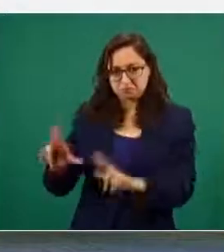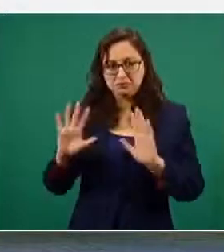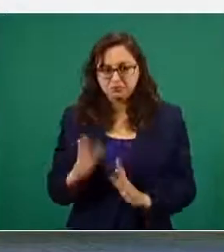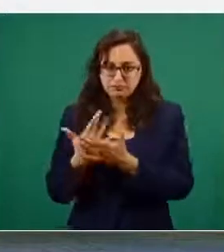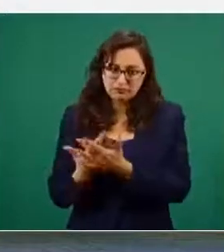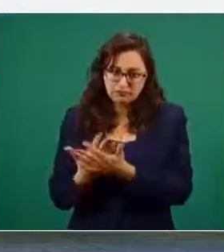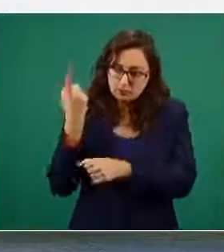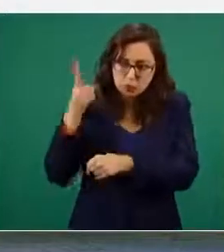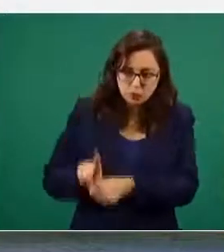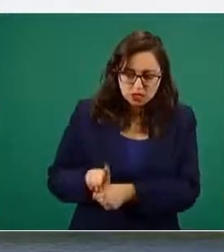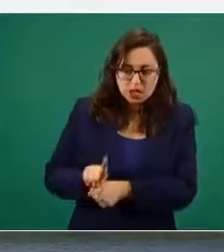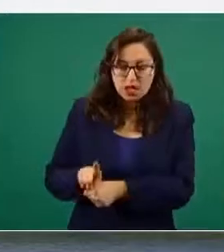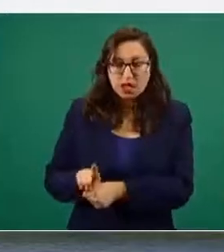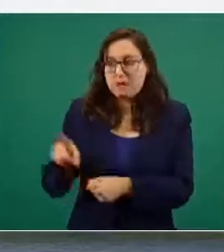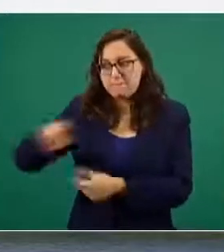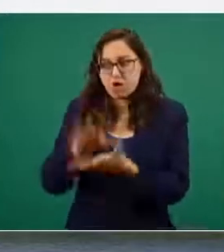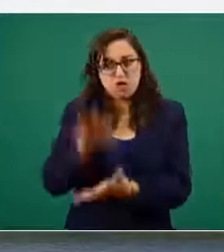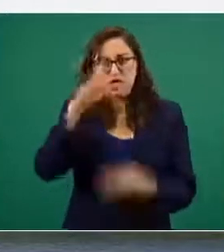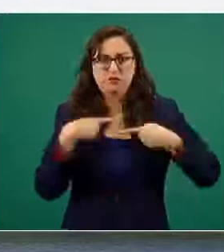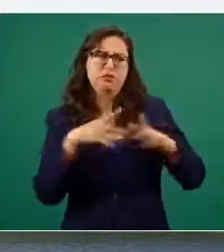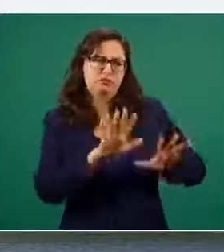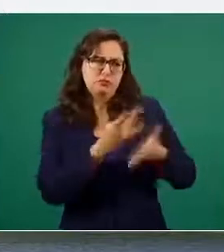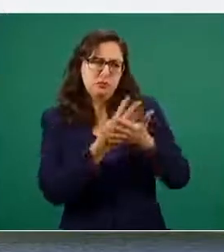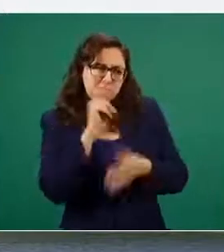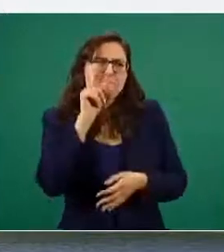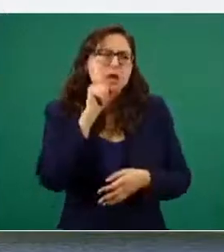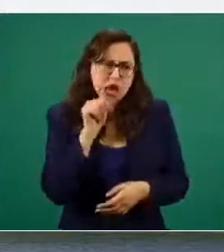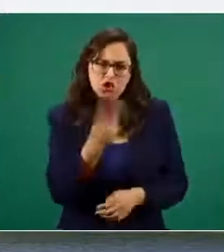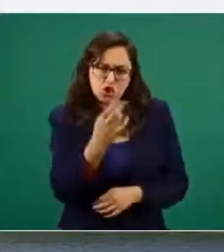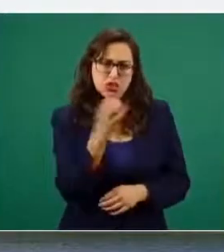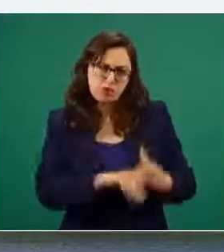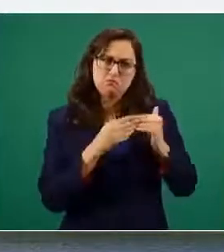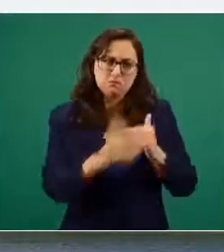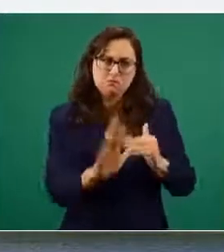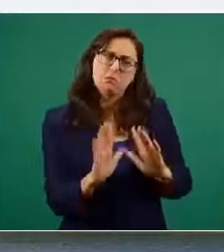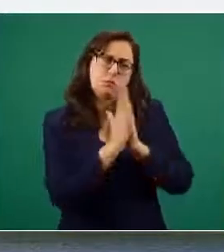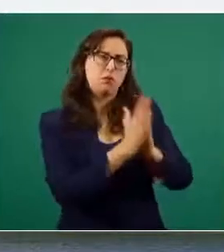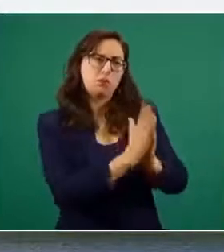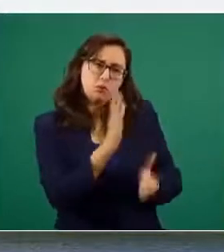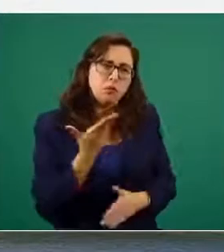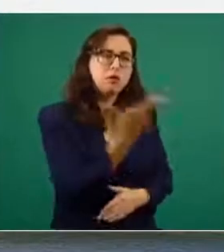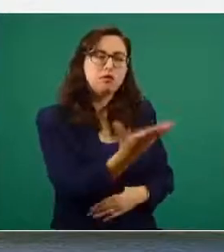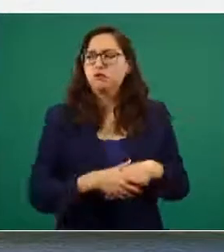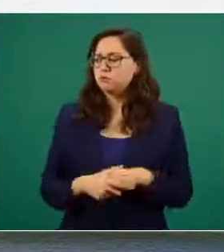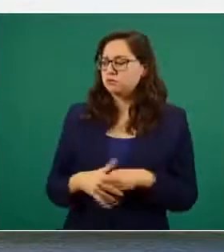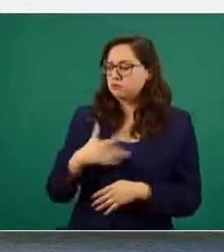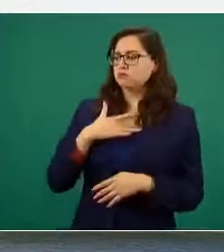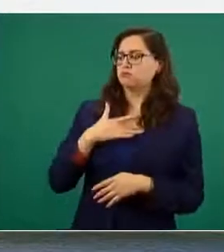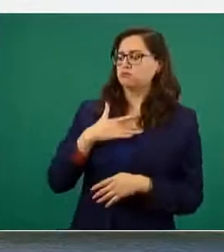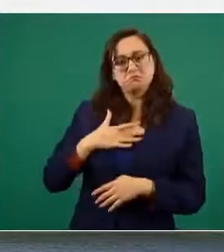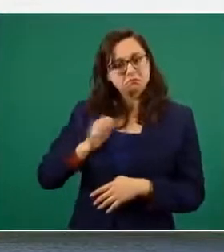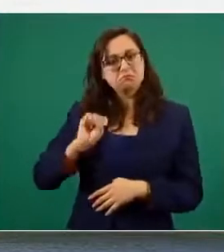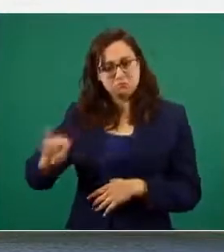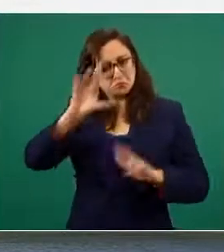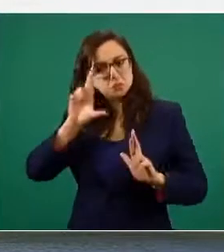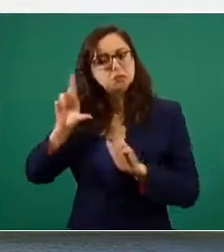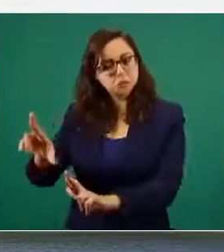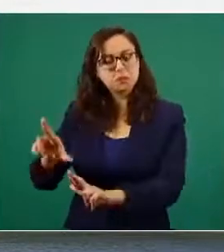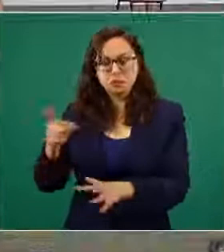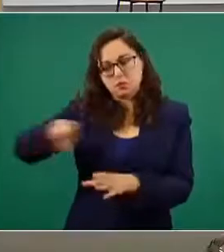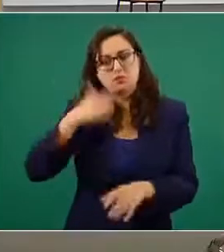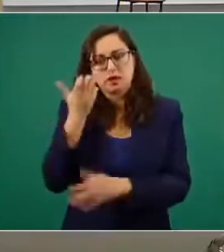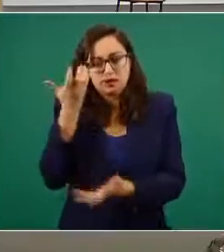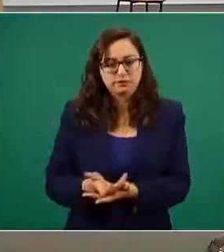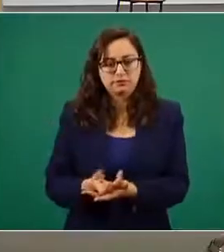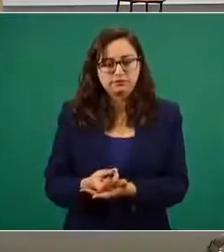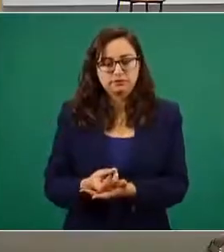fue esperar. El día 1 fue la preferencia mayoritaria del personal de salud, atendiendo y respetando esa declaración, esa manifestación de nuestros compañeros y compañeras del personal de